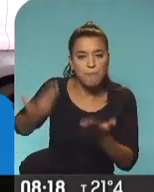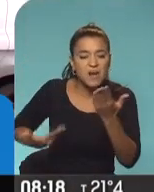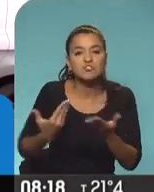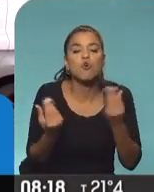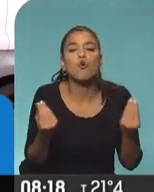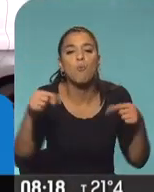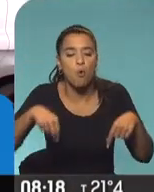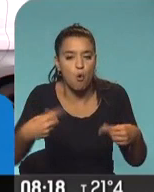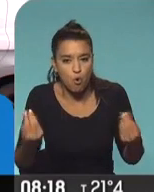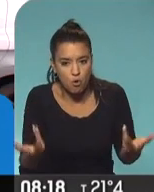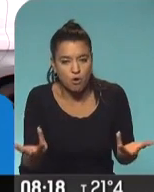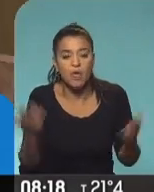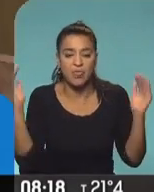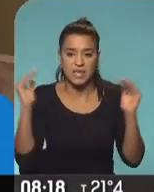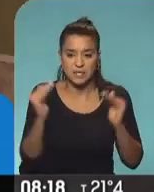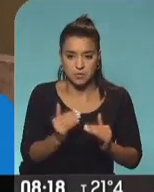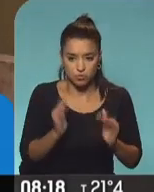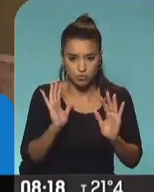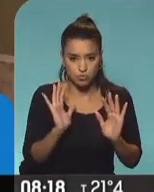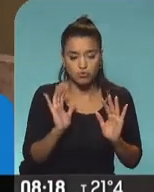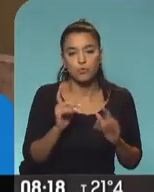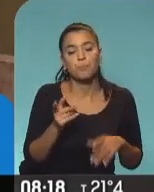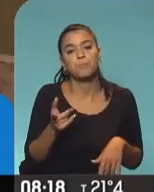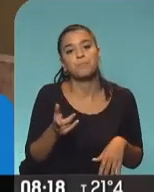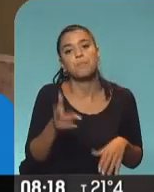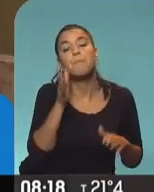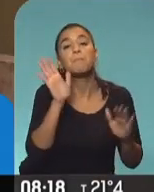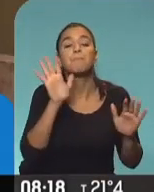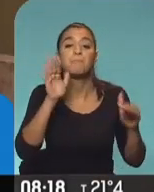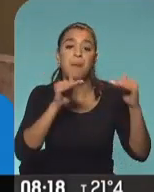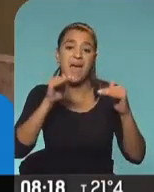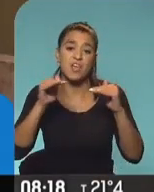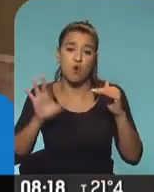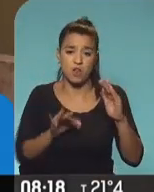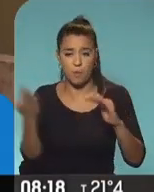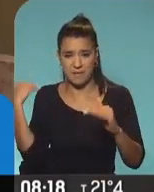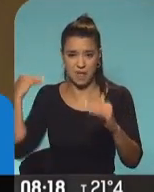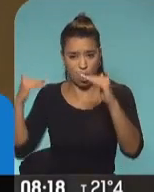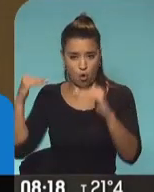estadística? En descenso. Digamos que viene más o menos parejo con respecto al año pasado,